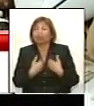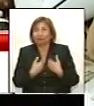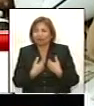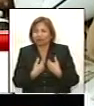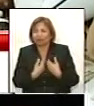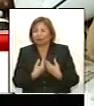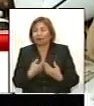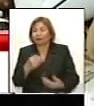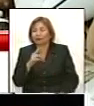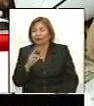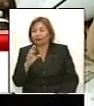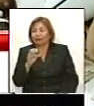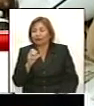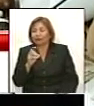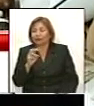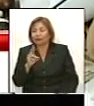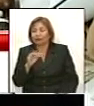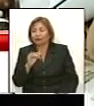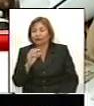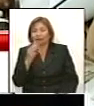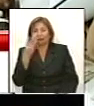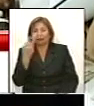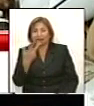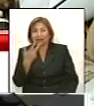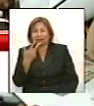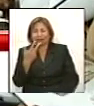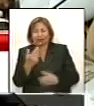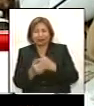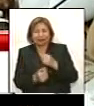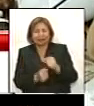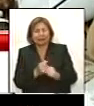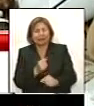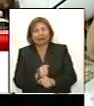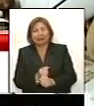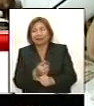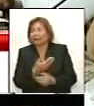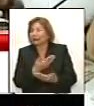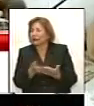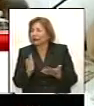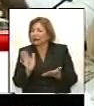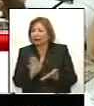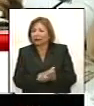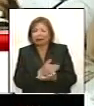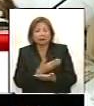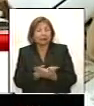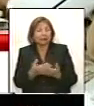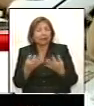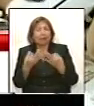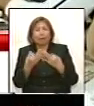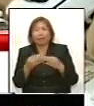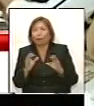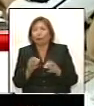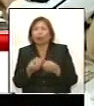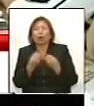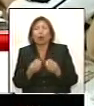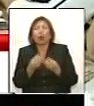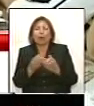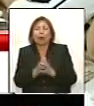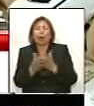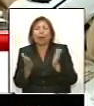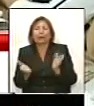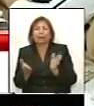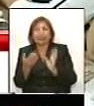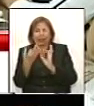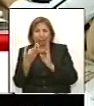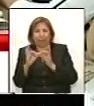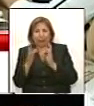Solcirre Rodríguez, va a cumplir 3 años este año, a mitad de año, y no hay forma de abrir la cuenta. Y entonces